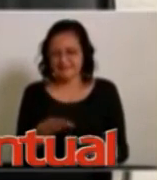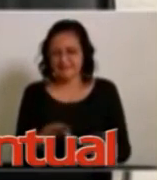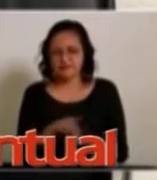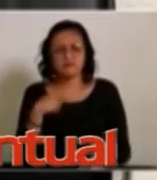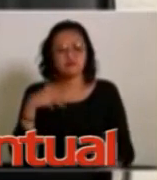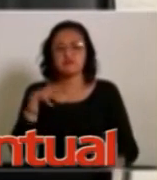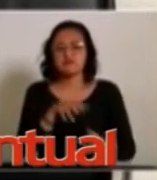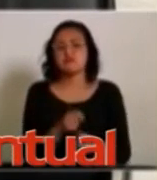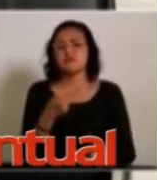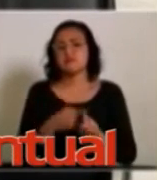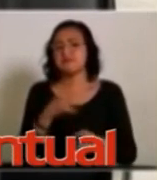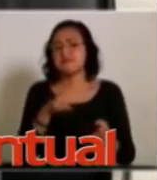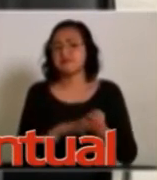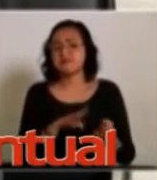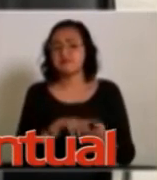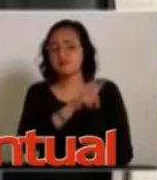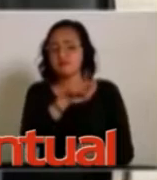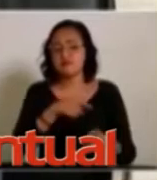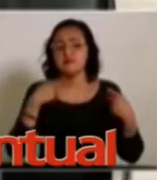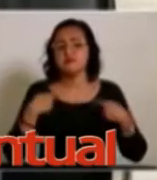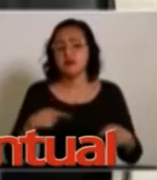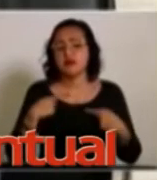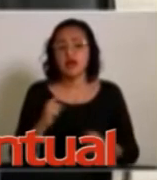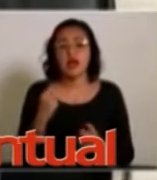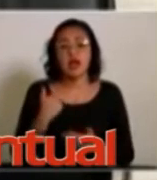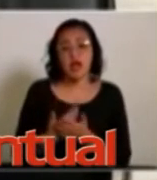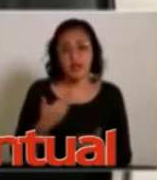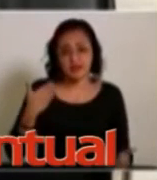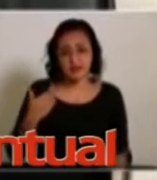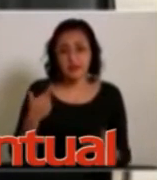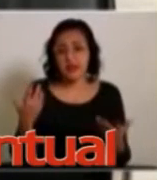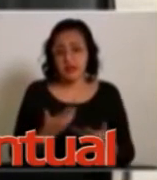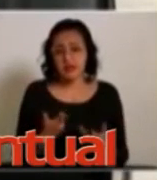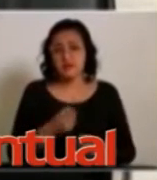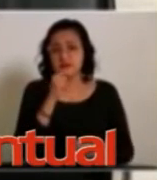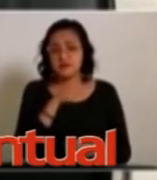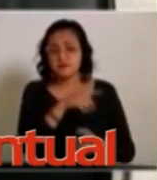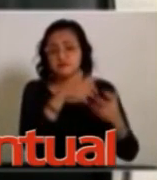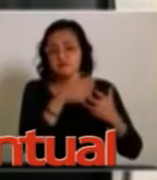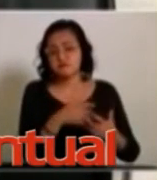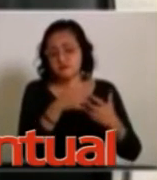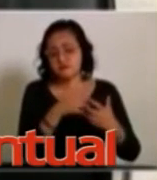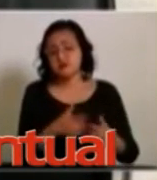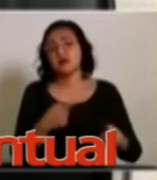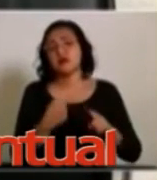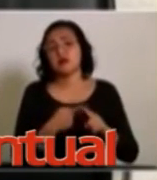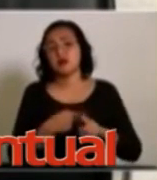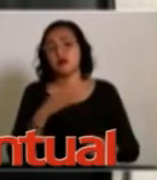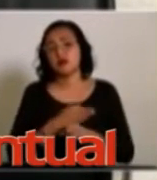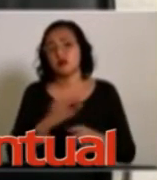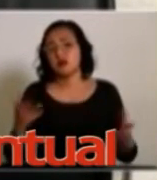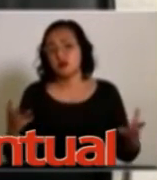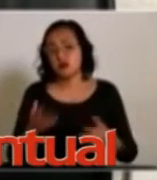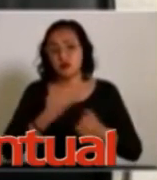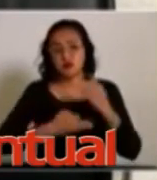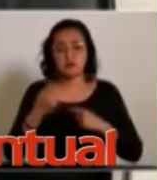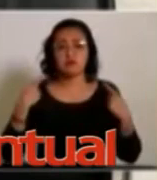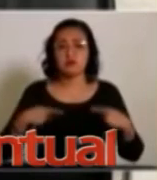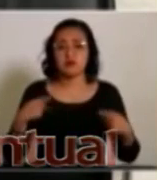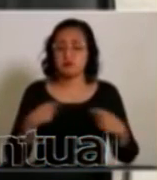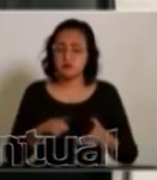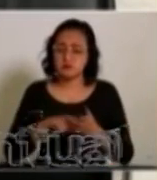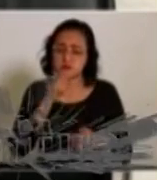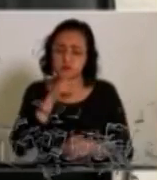perseguir en contra de los servidores públicos que lo suscribieron, así como de las concesiones, los que celebraron la obra y todos los involucrados en el